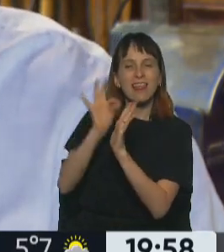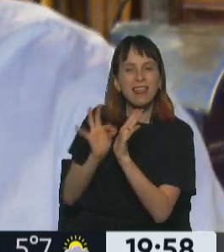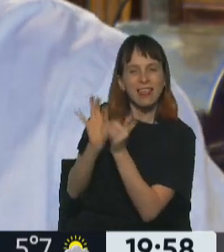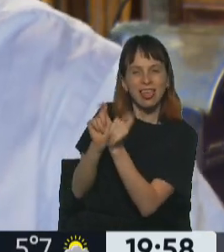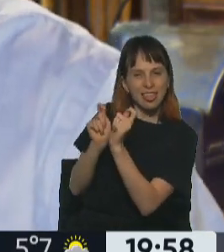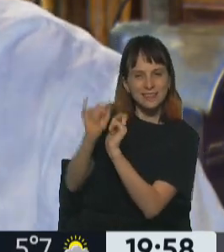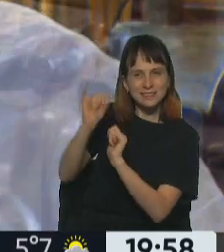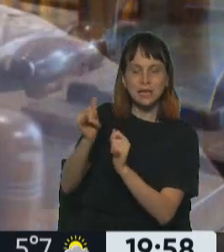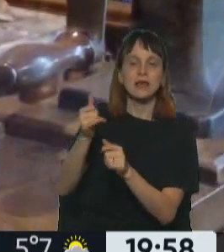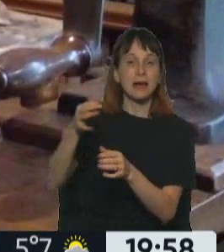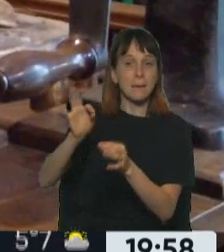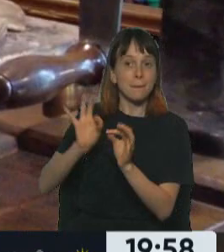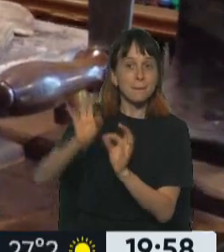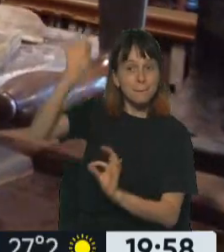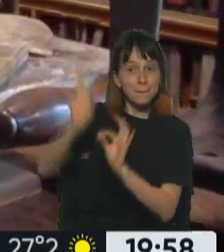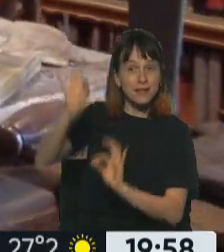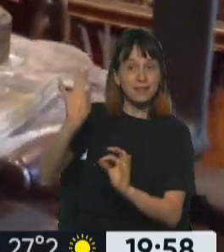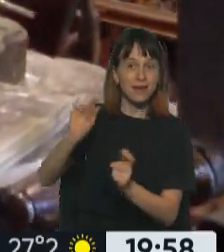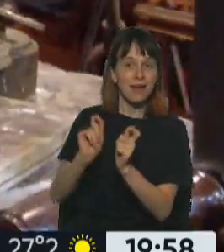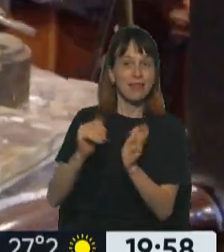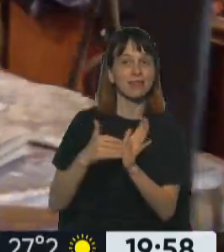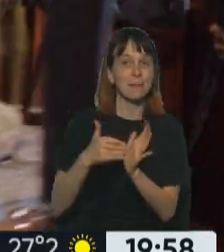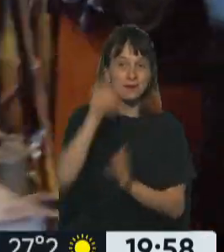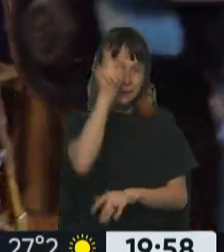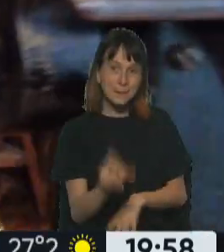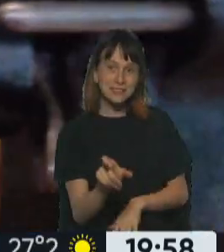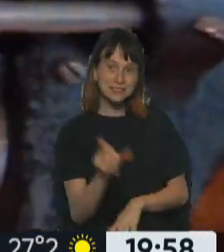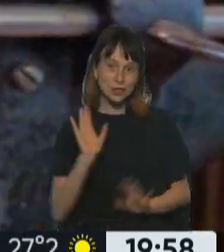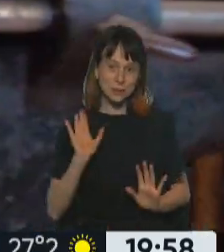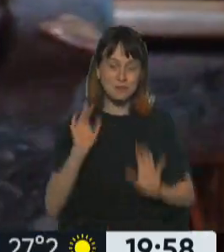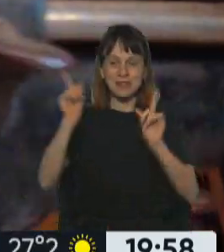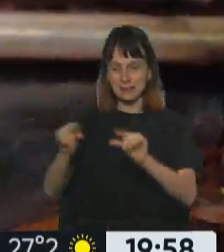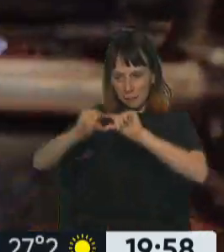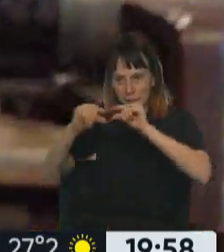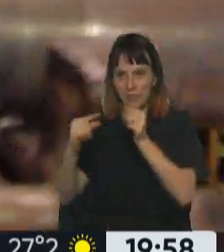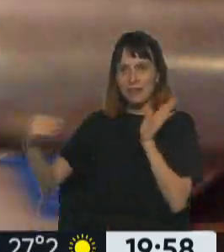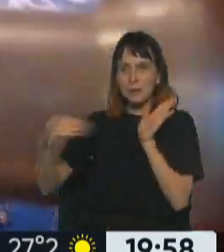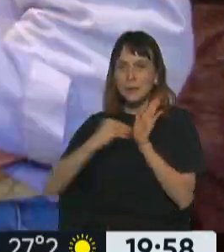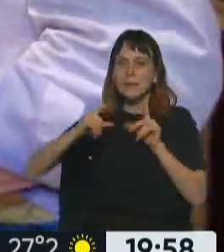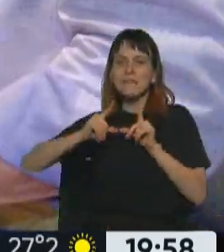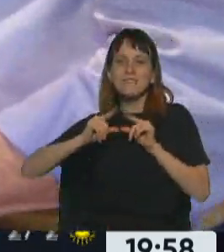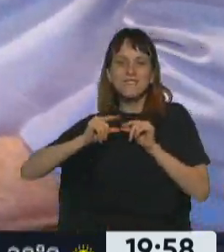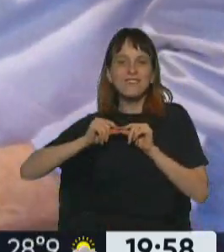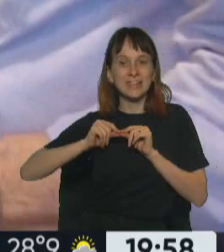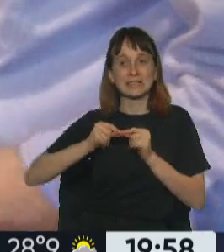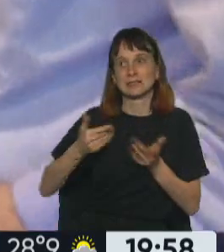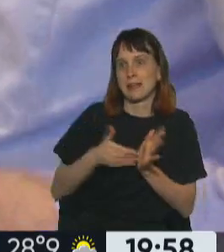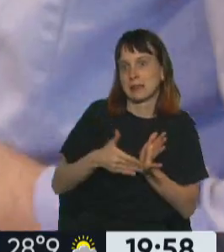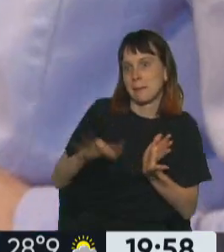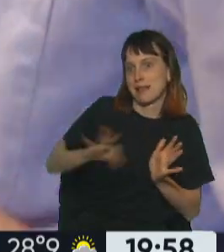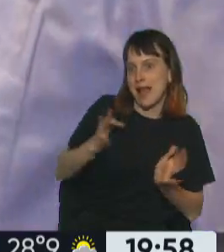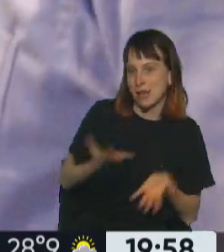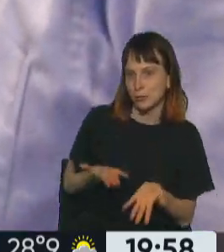es la altura, de acuerdo a la altura del... Cambian las fechas, de tal año a tal año, y alguna cosa que quiera